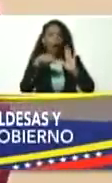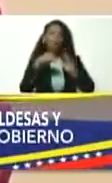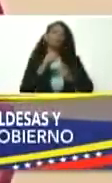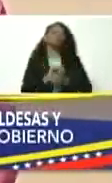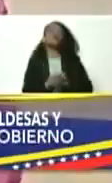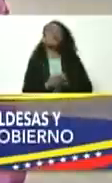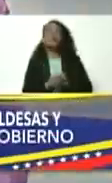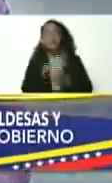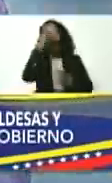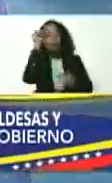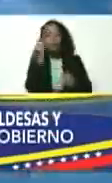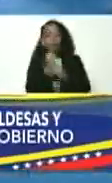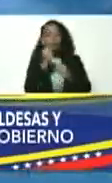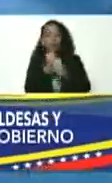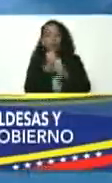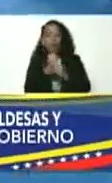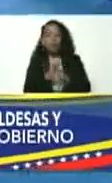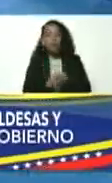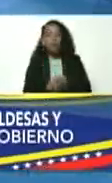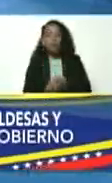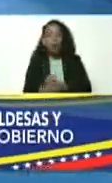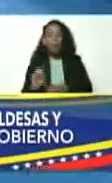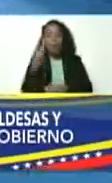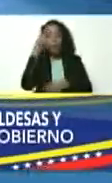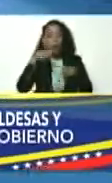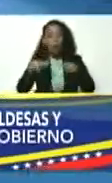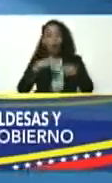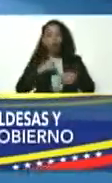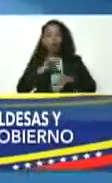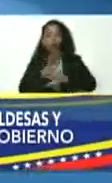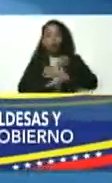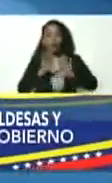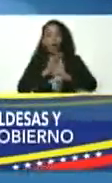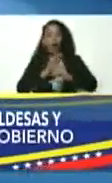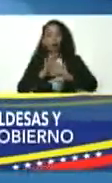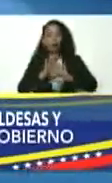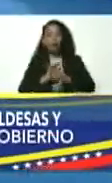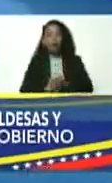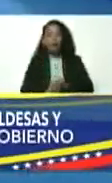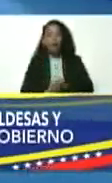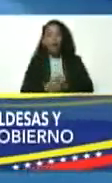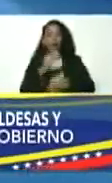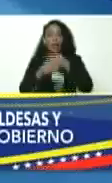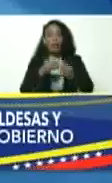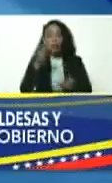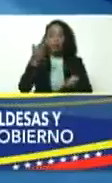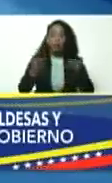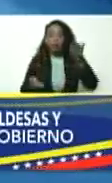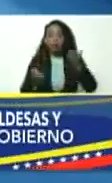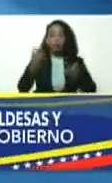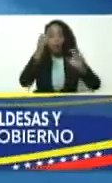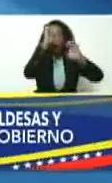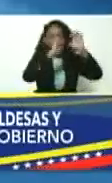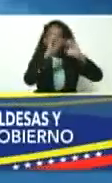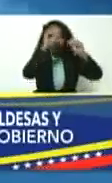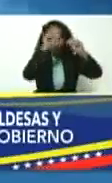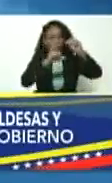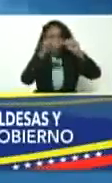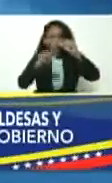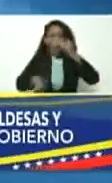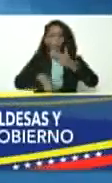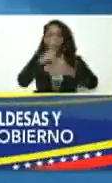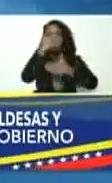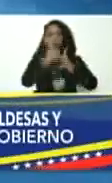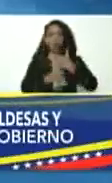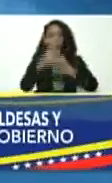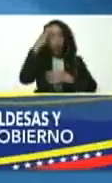de trabajo en primer lugar hemos pasado balance y evaluación a los proyectos del